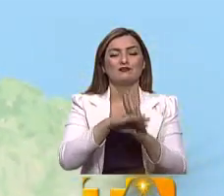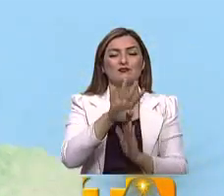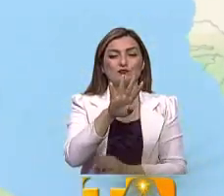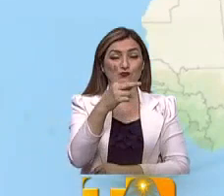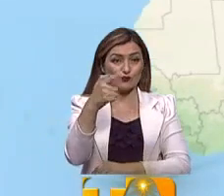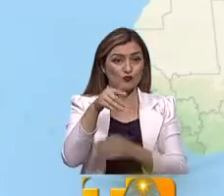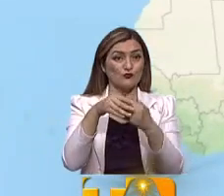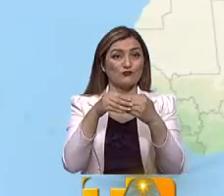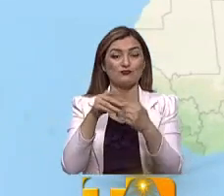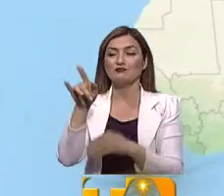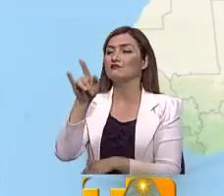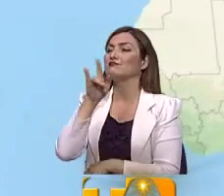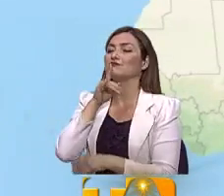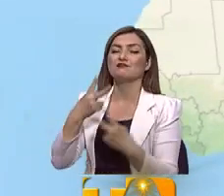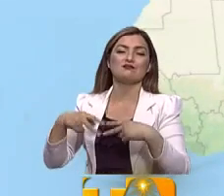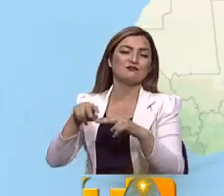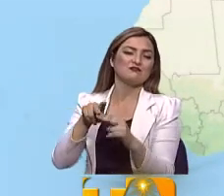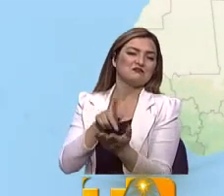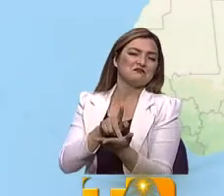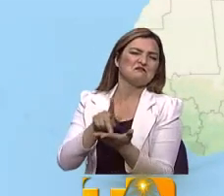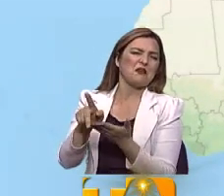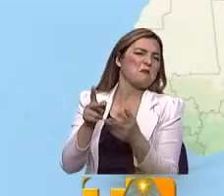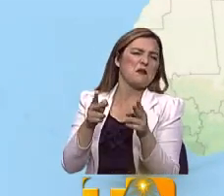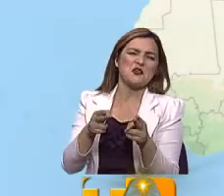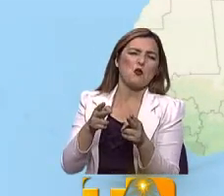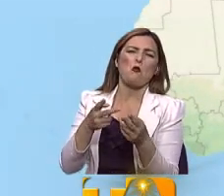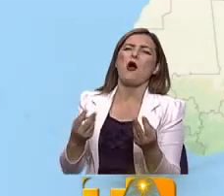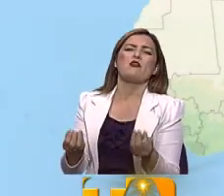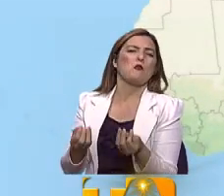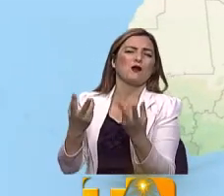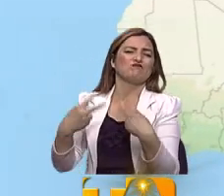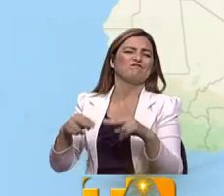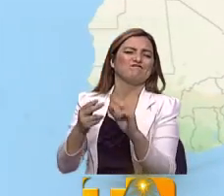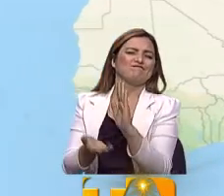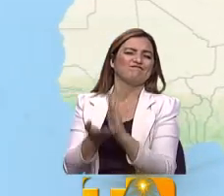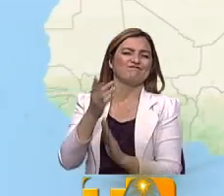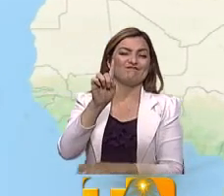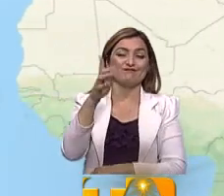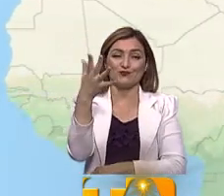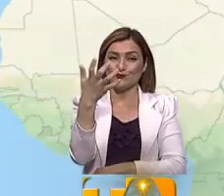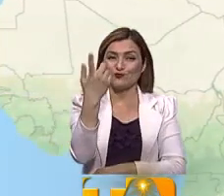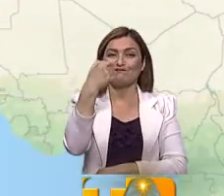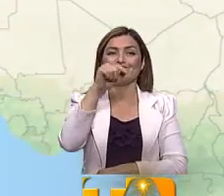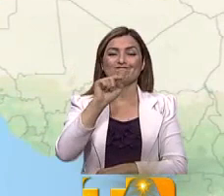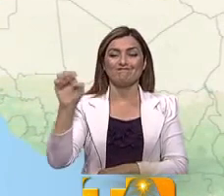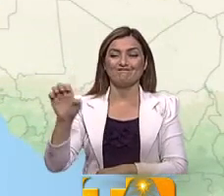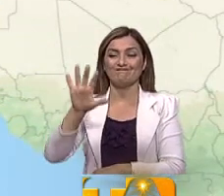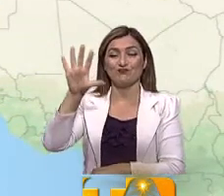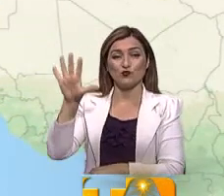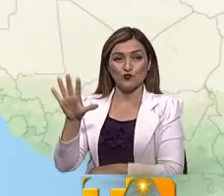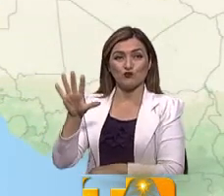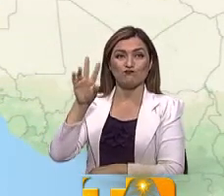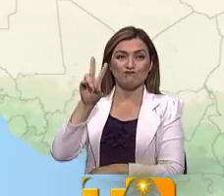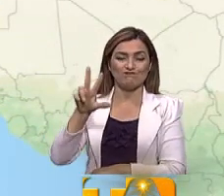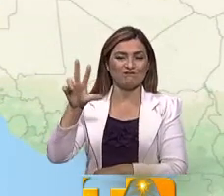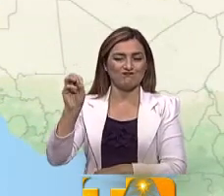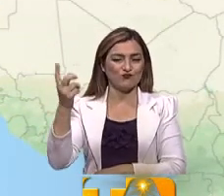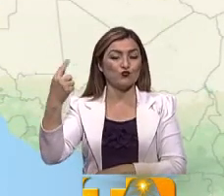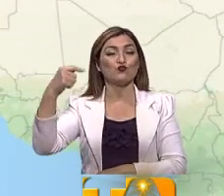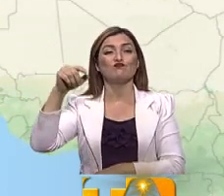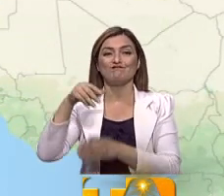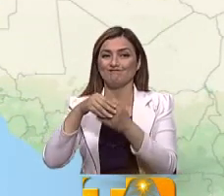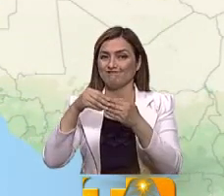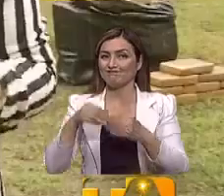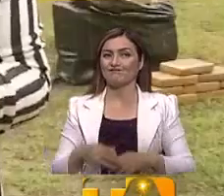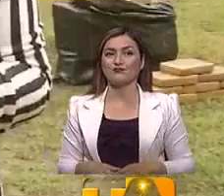de dólares. En Estados Unidos, este mismo cargamento cuesta 115 millones. Y en Europa, aproximadamente 230